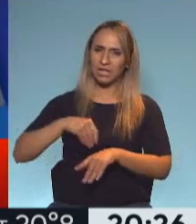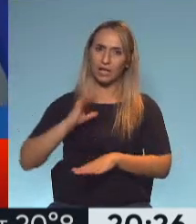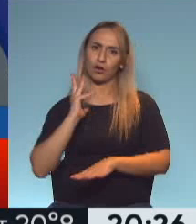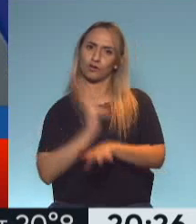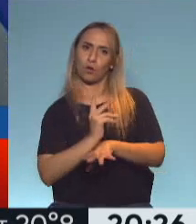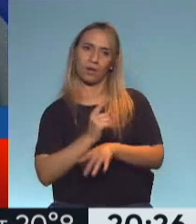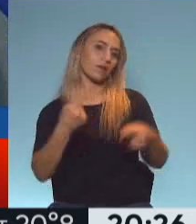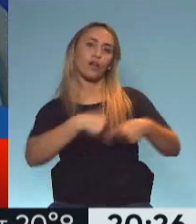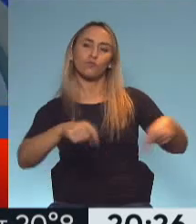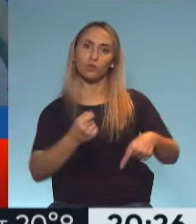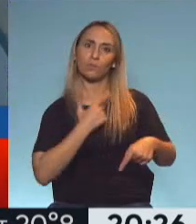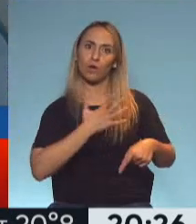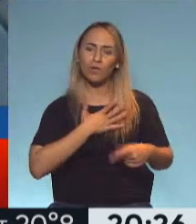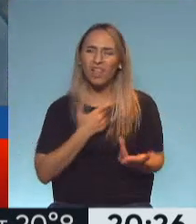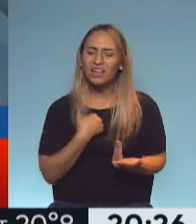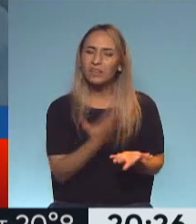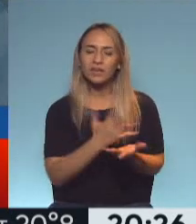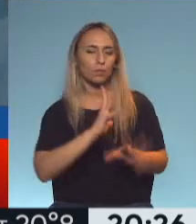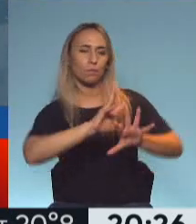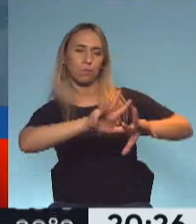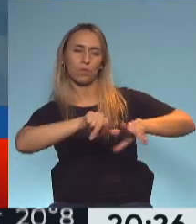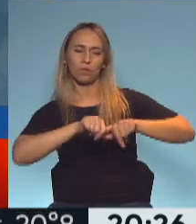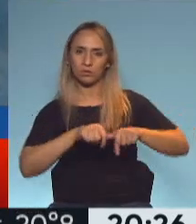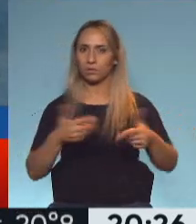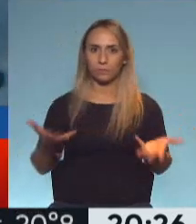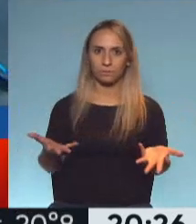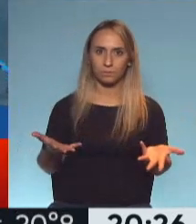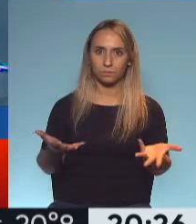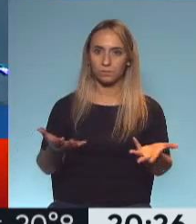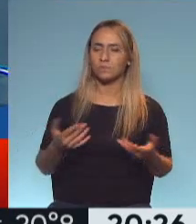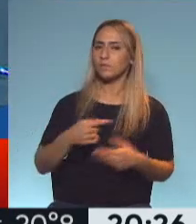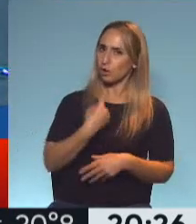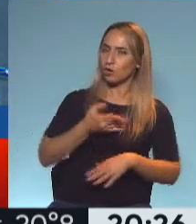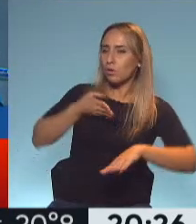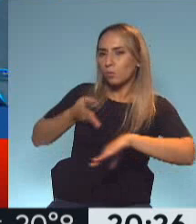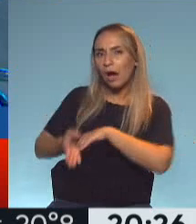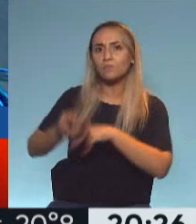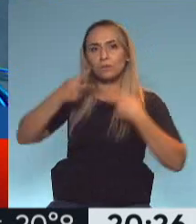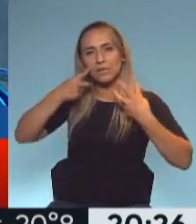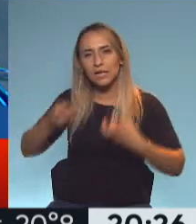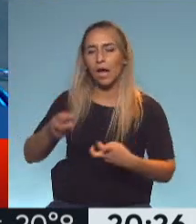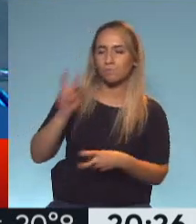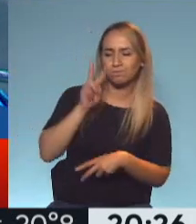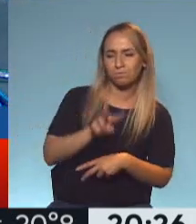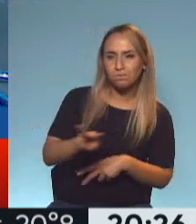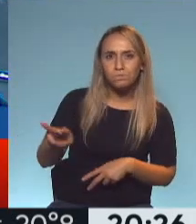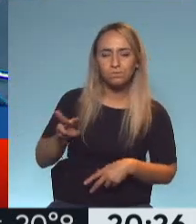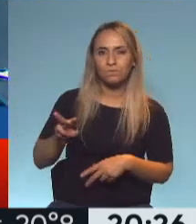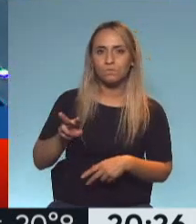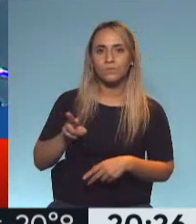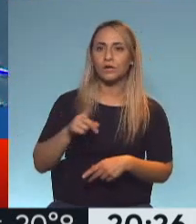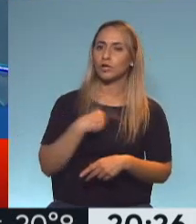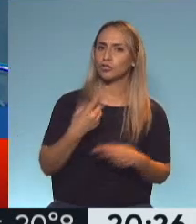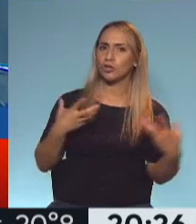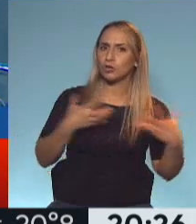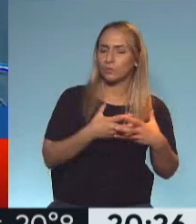a los 44 millones de argentinos. Entonces, siempre tratamos de ir para ver, para investigar. Tratamos de alguna manera en